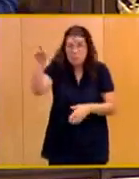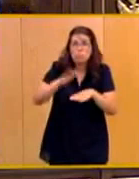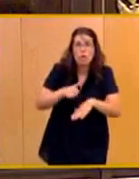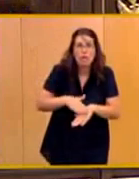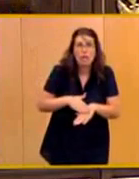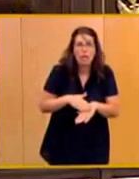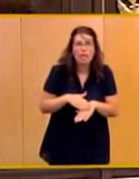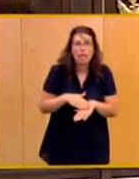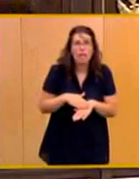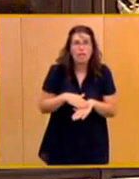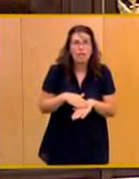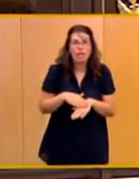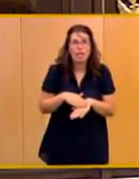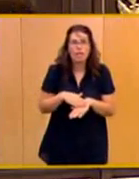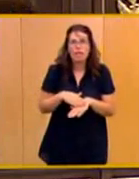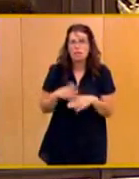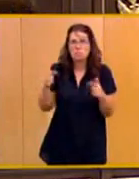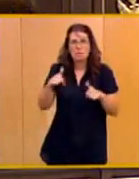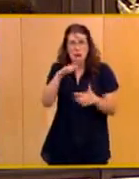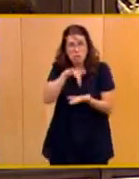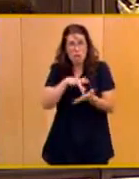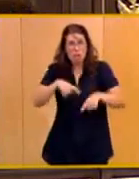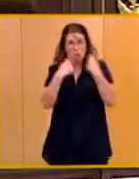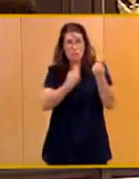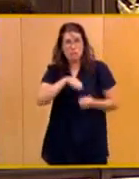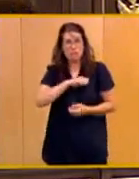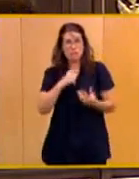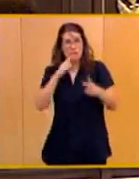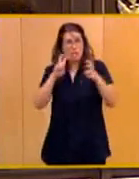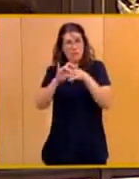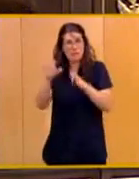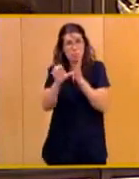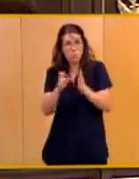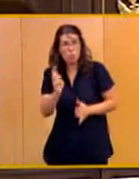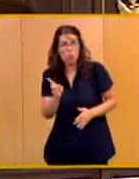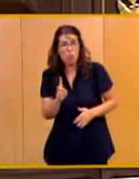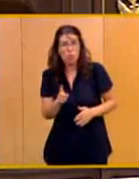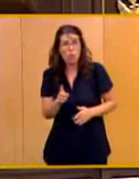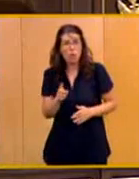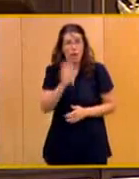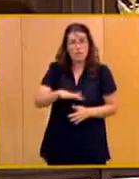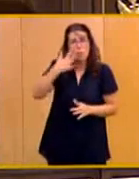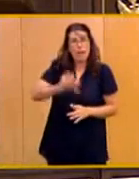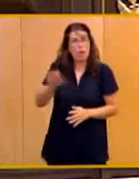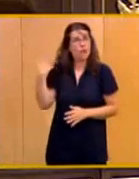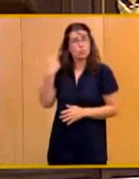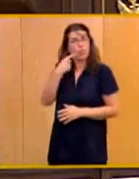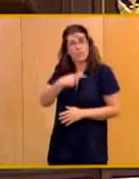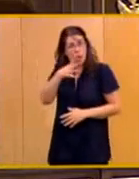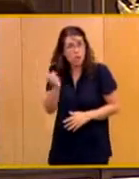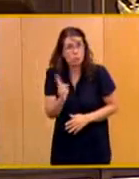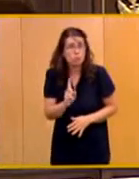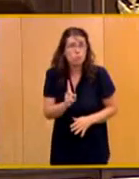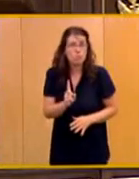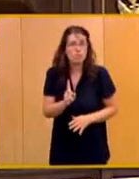¿Es que acaso ya no se rompe España, señor Rajoy, con el Estatuto? ¿Es que ya no está el Estado en peligro, como afirmaba? No, lo único que pasa es que usted ha